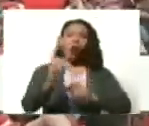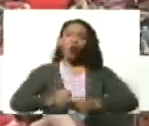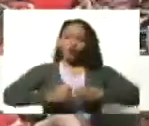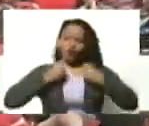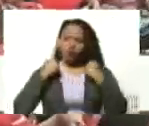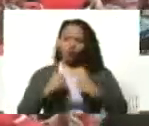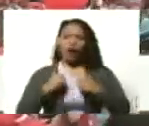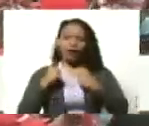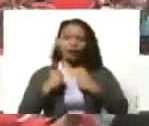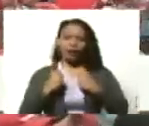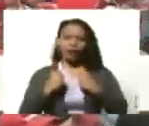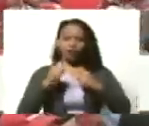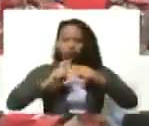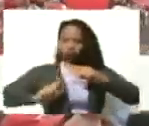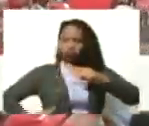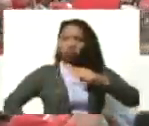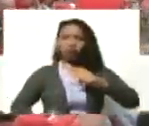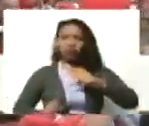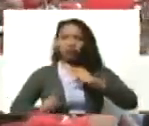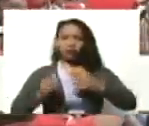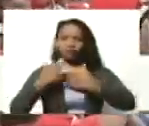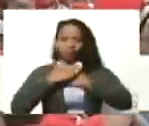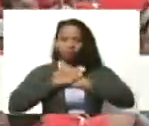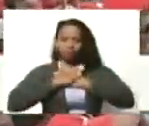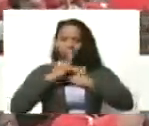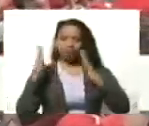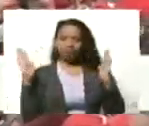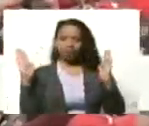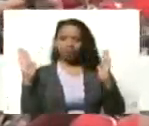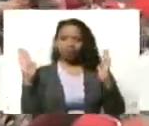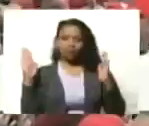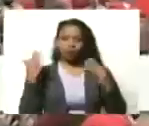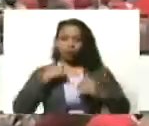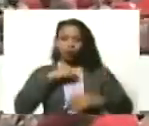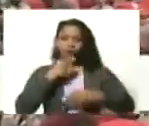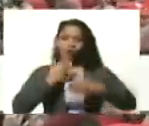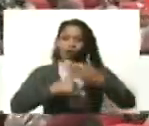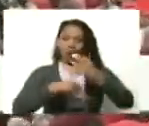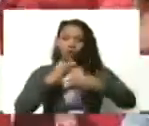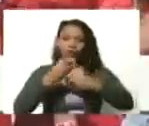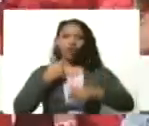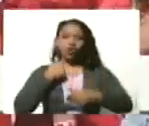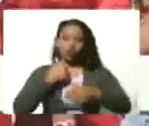la fuerza, la energía y la entrega en lo que vamos a hacer. Voy.